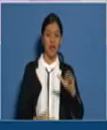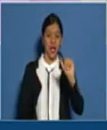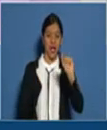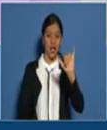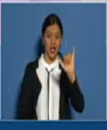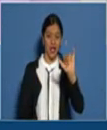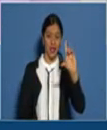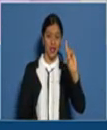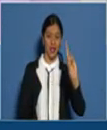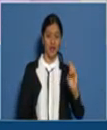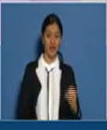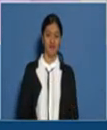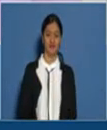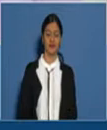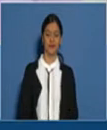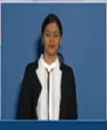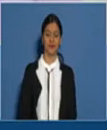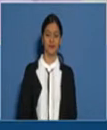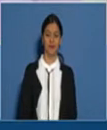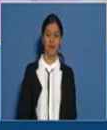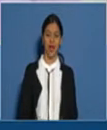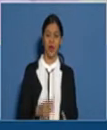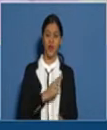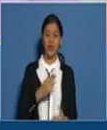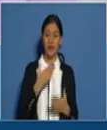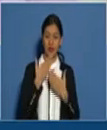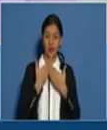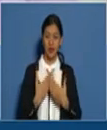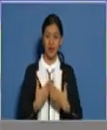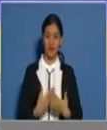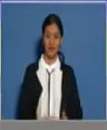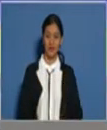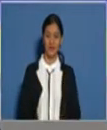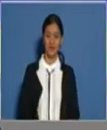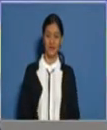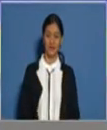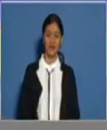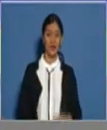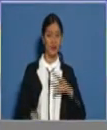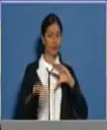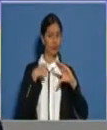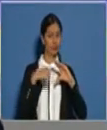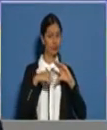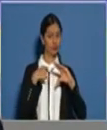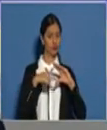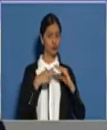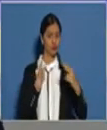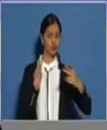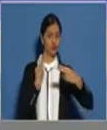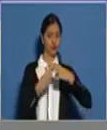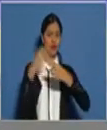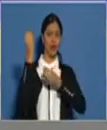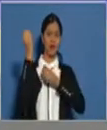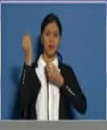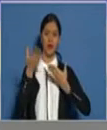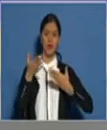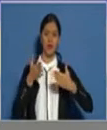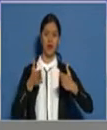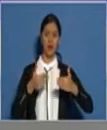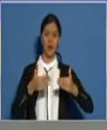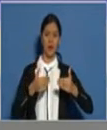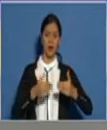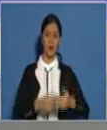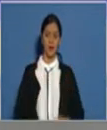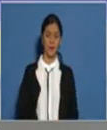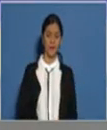estar con nosotros. A ustedes, gracias. Óigame, siga enviando sus mensajes con la etiqueta Yo Me Informo PMA